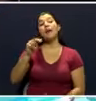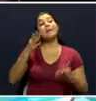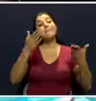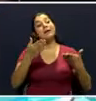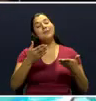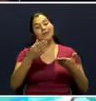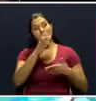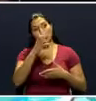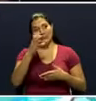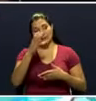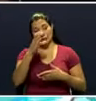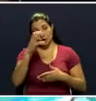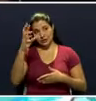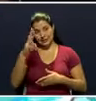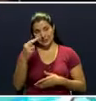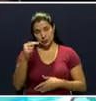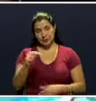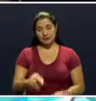Guzmán.